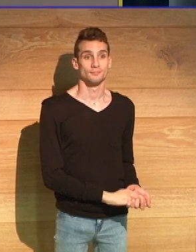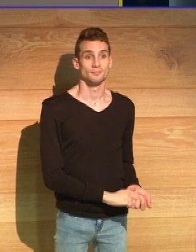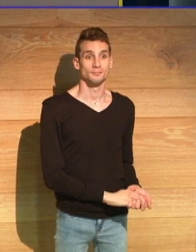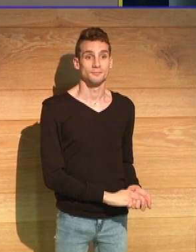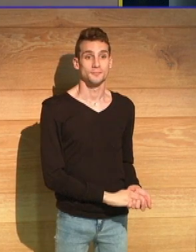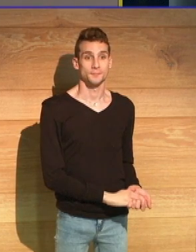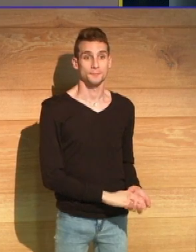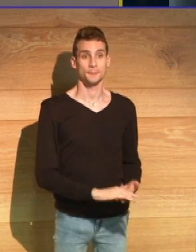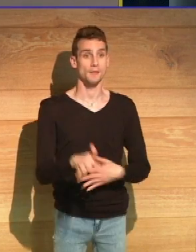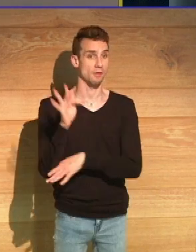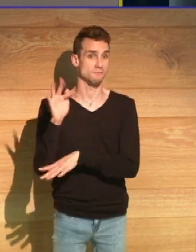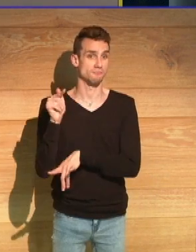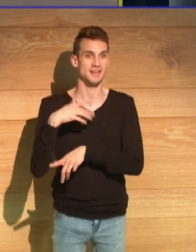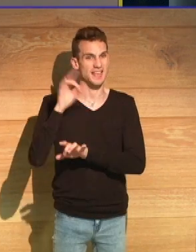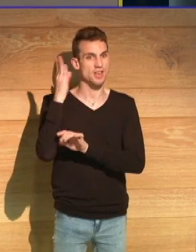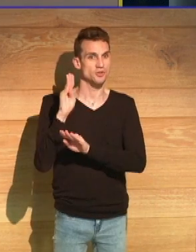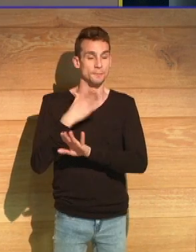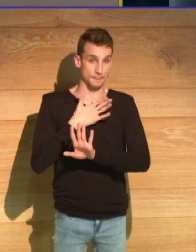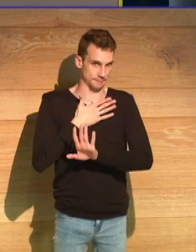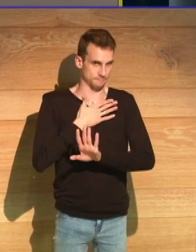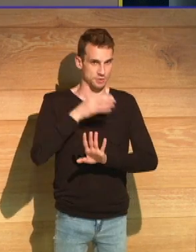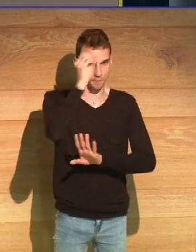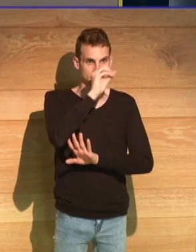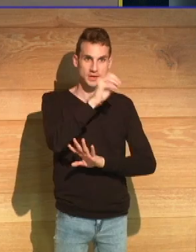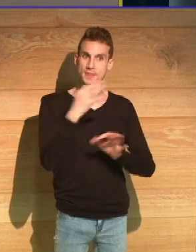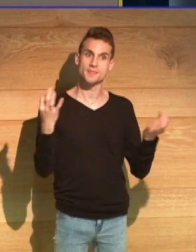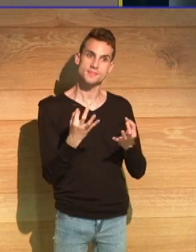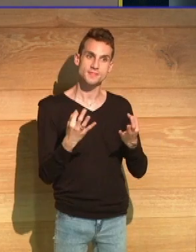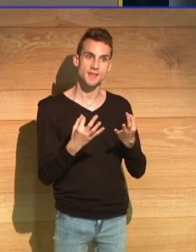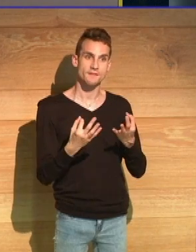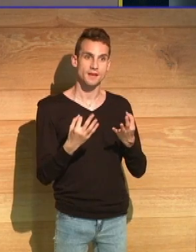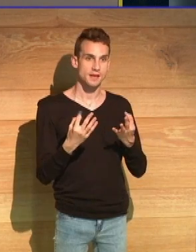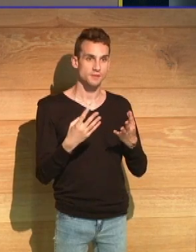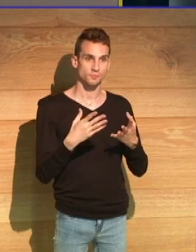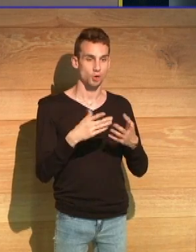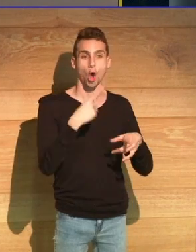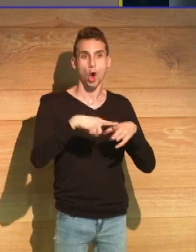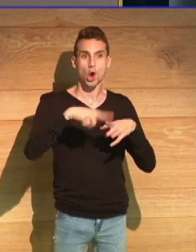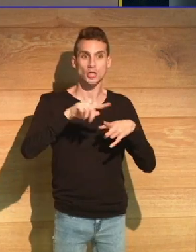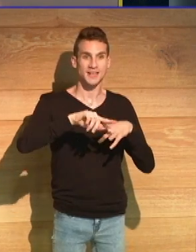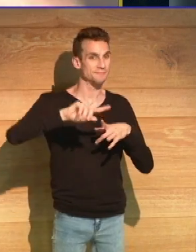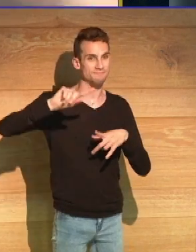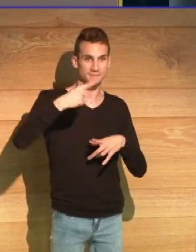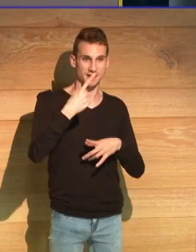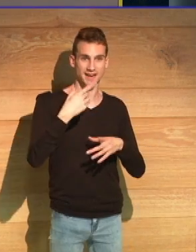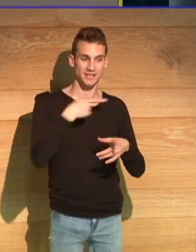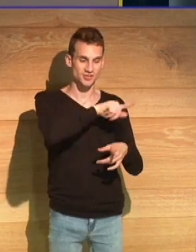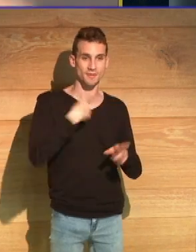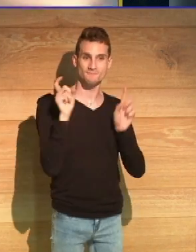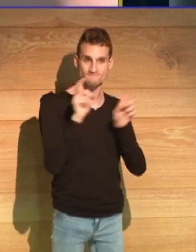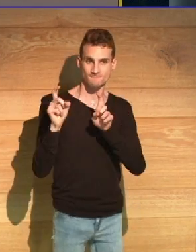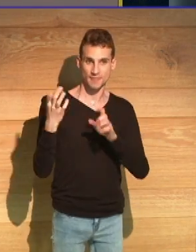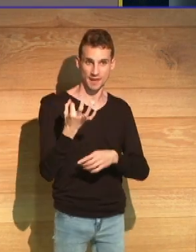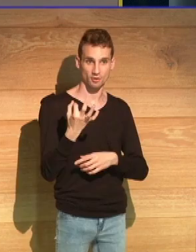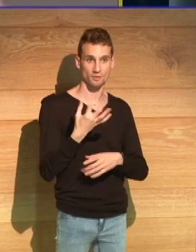ideas, para mí tiene que estar como en la primera línea de cosas que estamos enseñando los